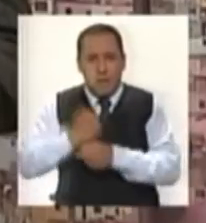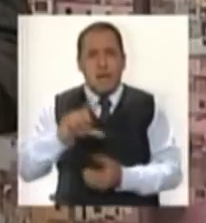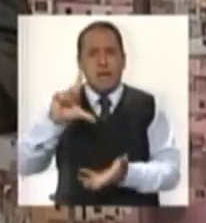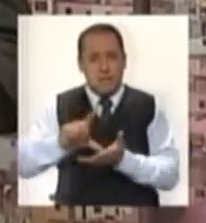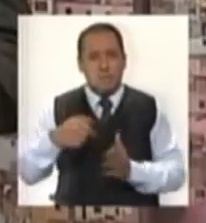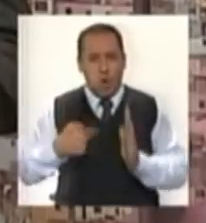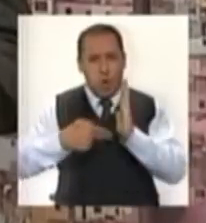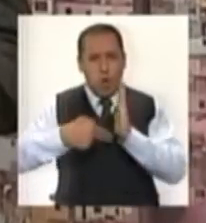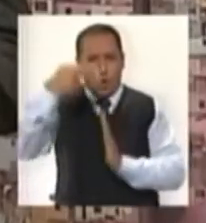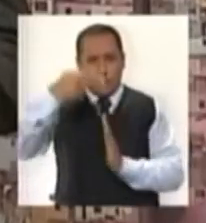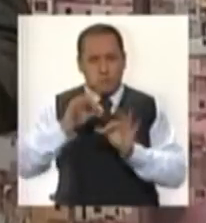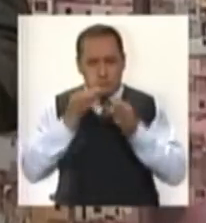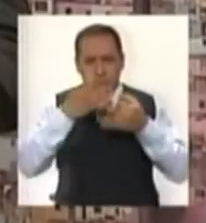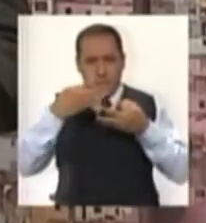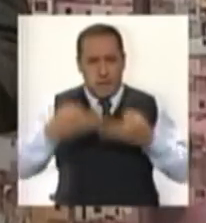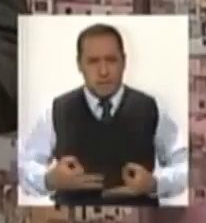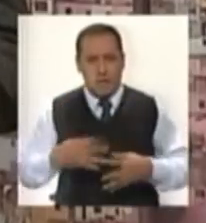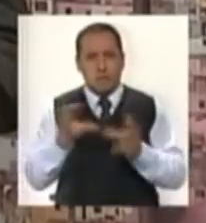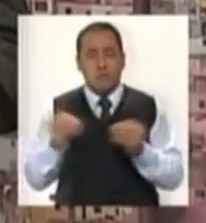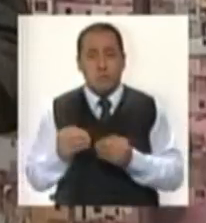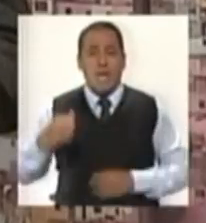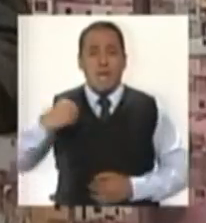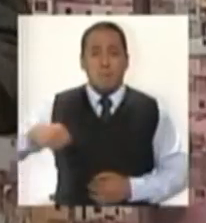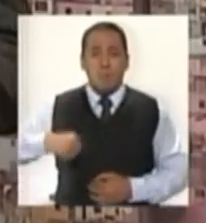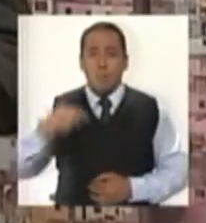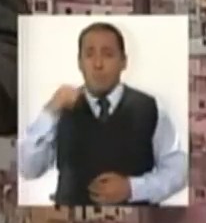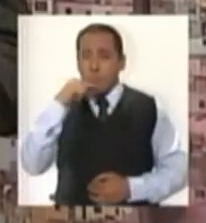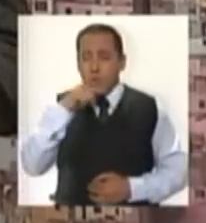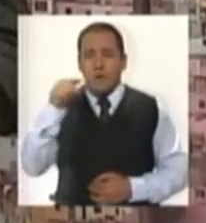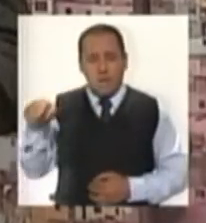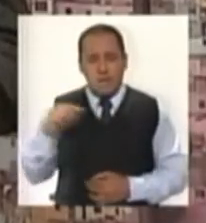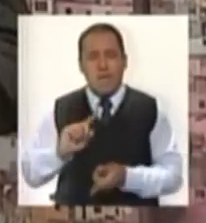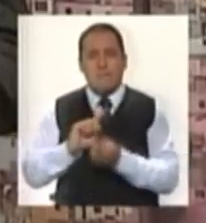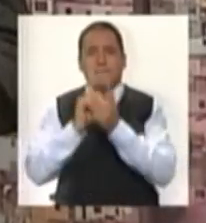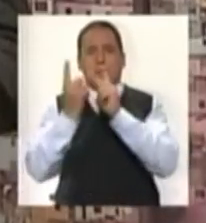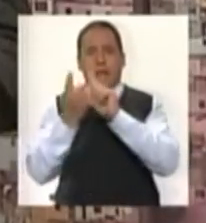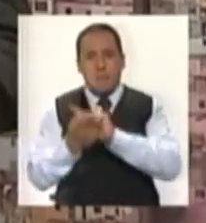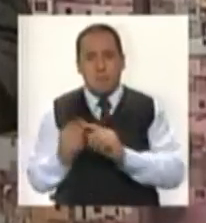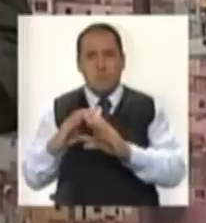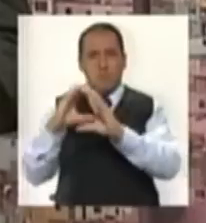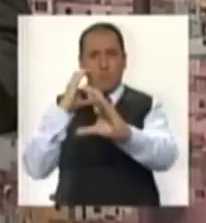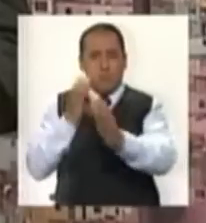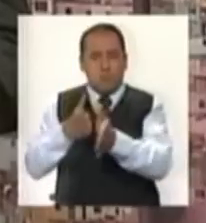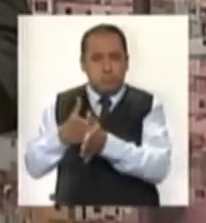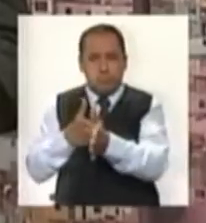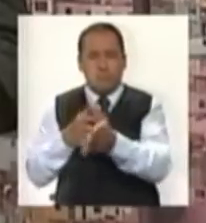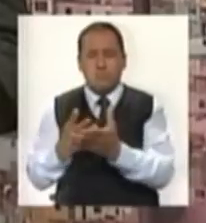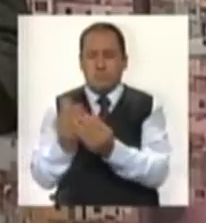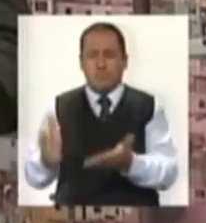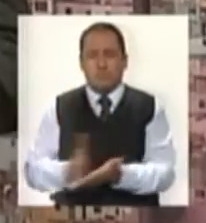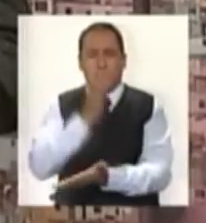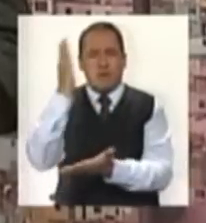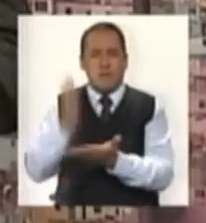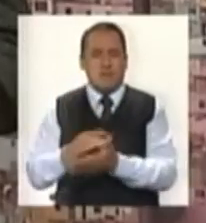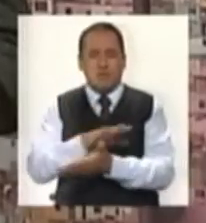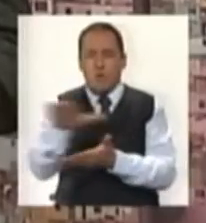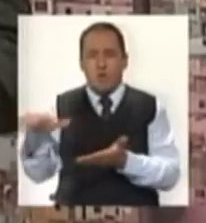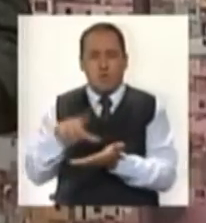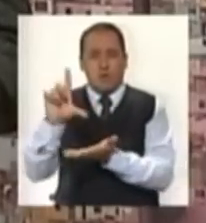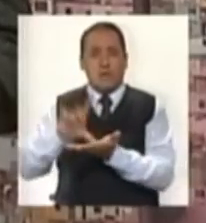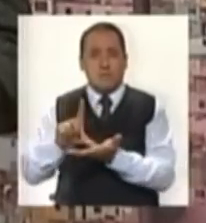honestidad y eficiencia. Susana Villarán ha iniciado la reforma del transporte, para enfrentar el caos más grave de nuestra